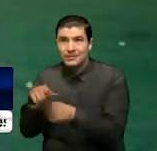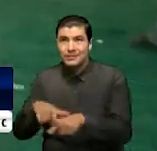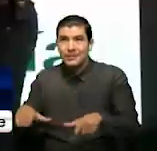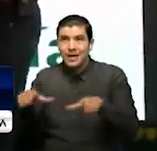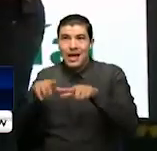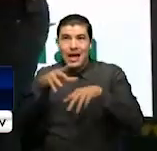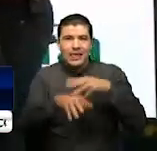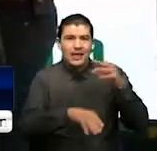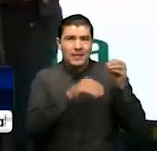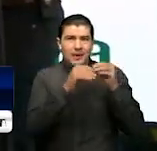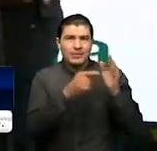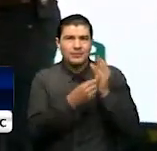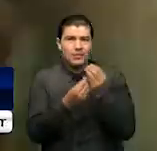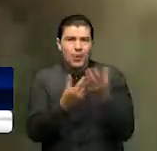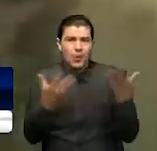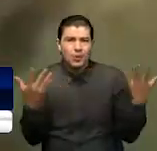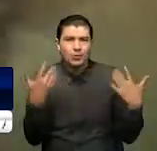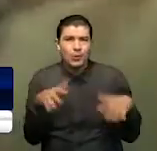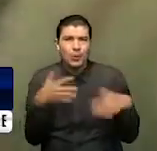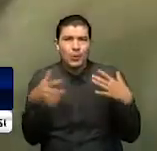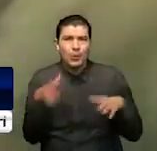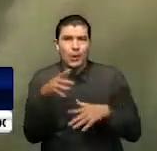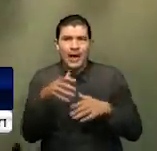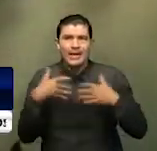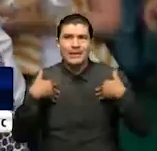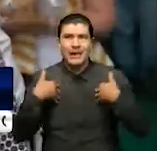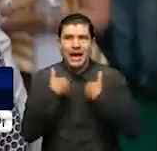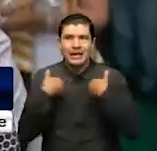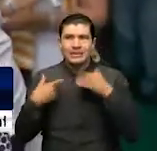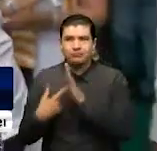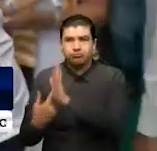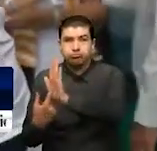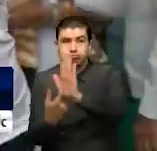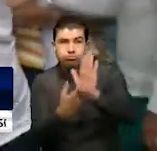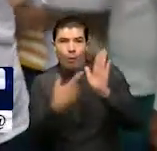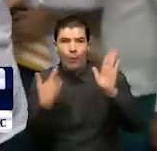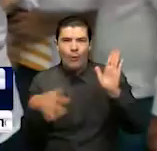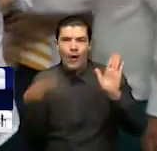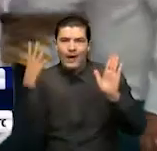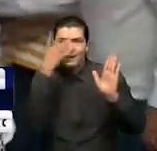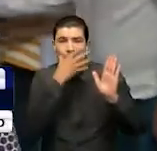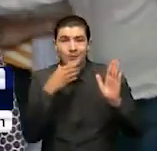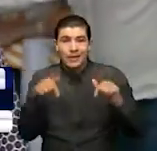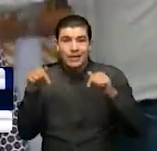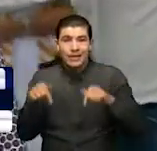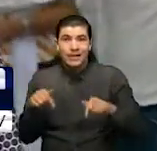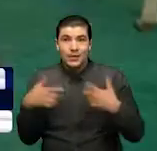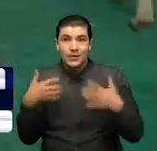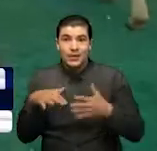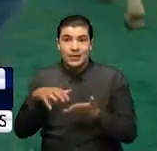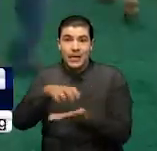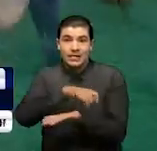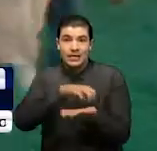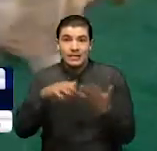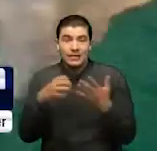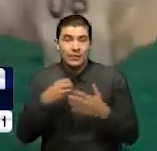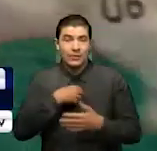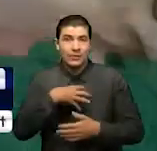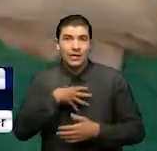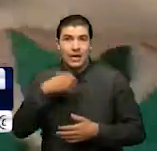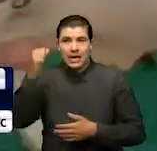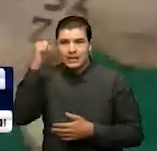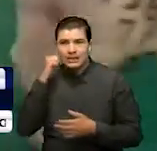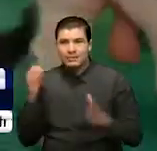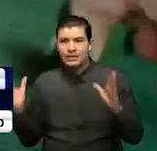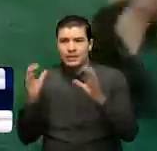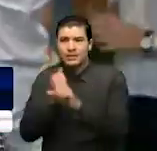y pista se desarrolló con éxito el congreso a una gran vitrina de oportunidades para el territorio anoche en el remate por